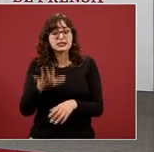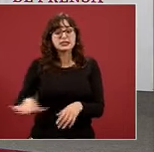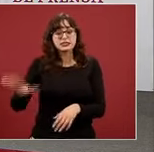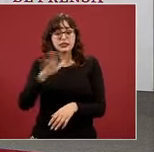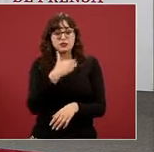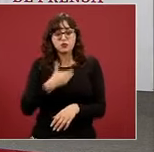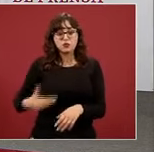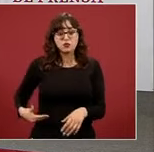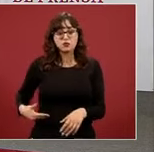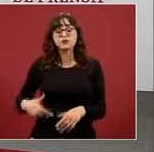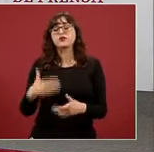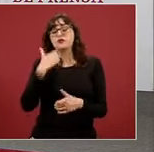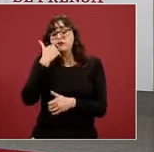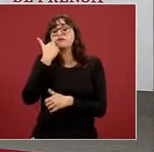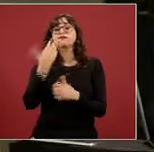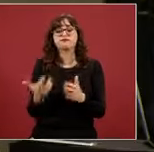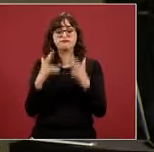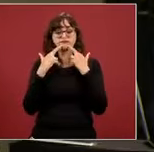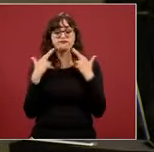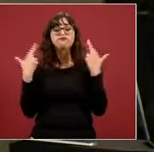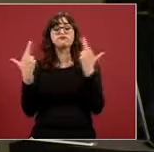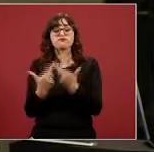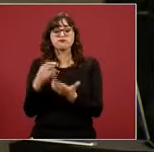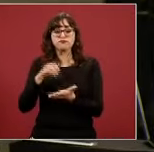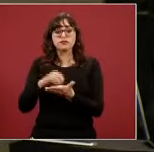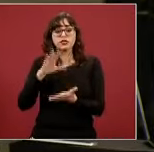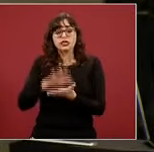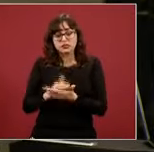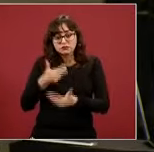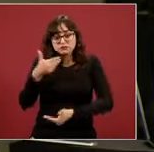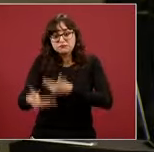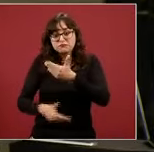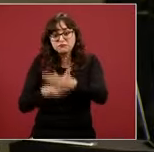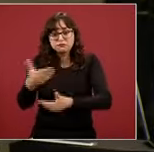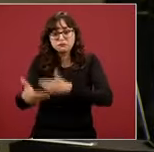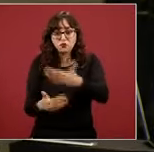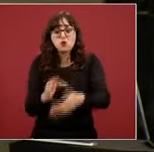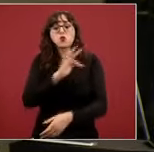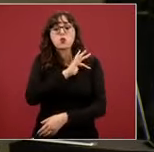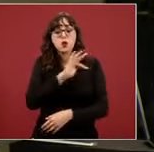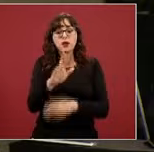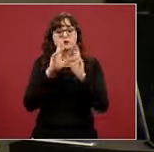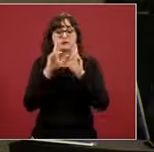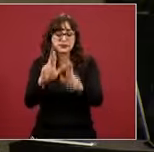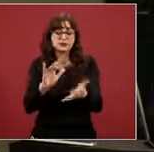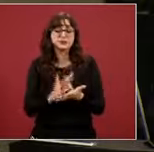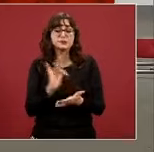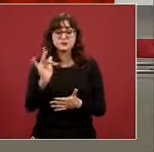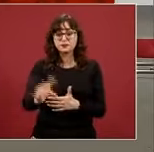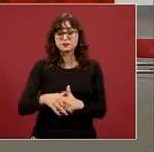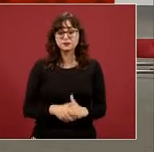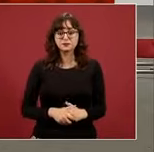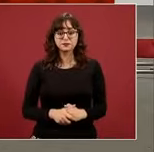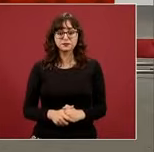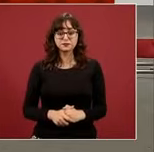poder concertar una reunión para ver qué se puede avanzar al respecto. Si me puede dar una respuesta. Gracias.